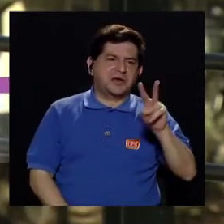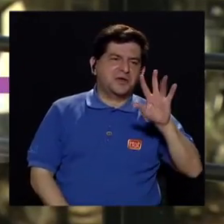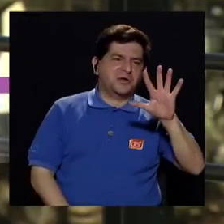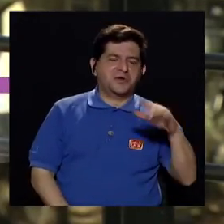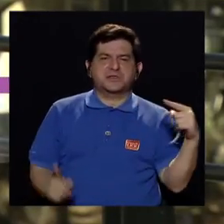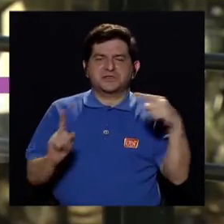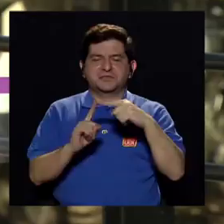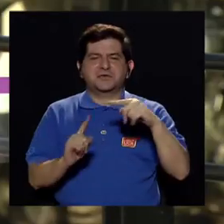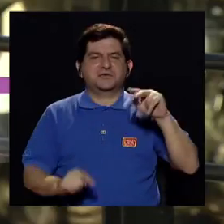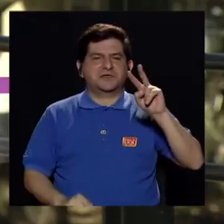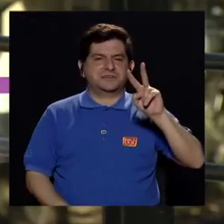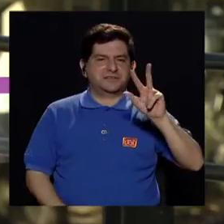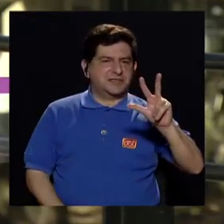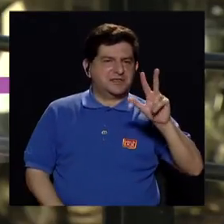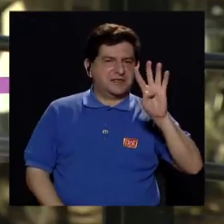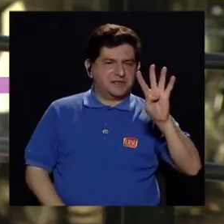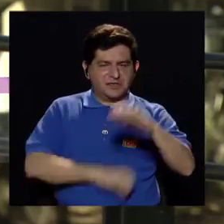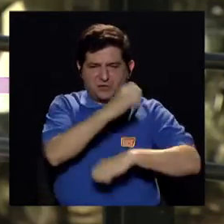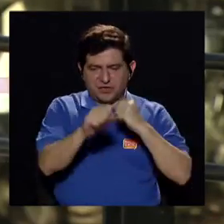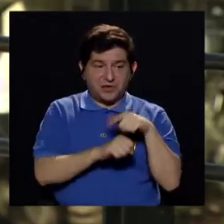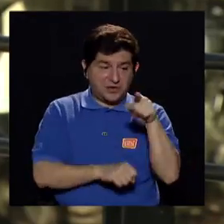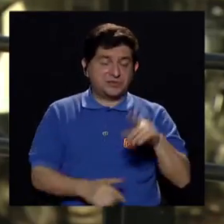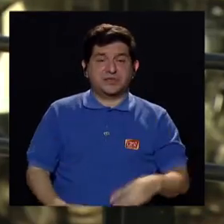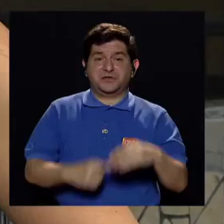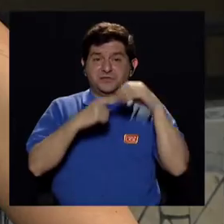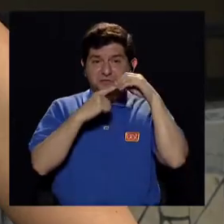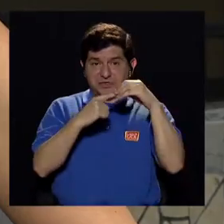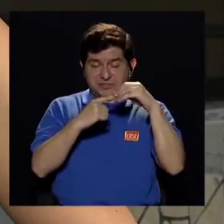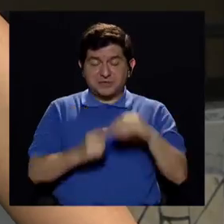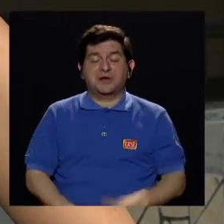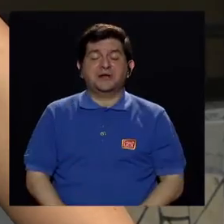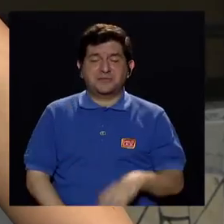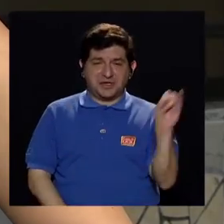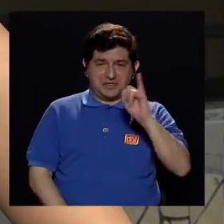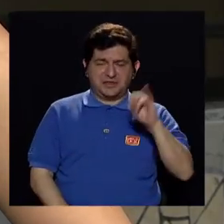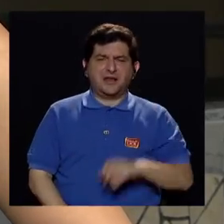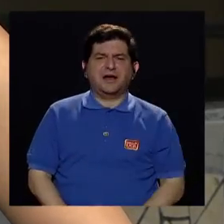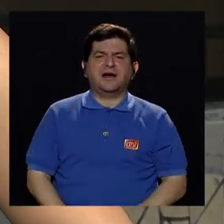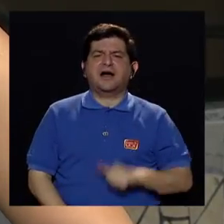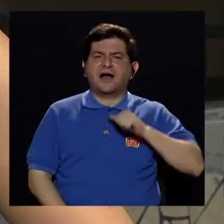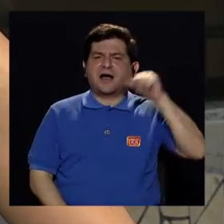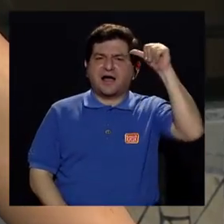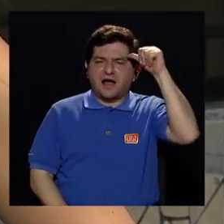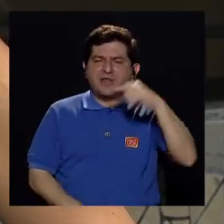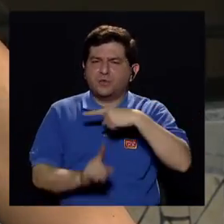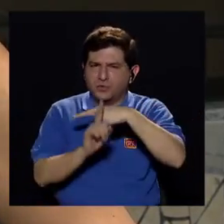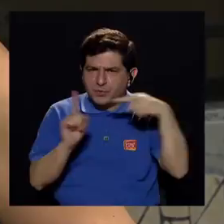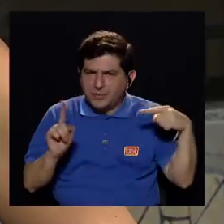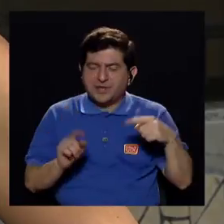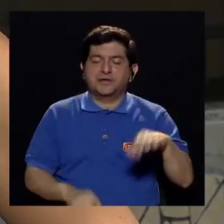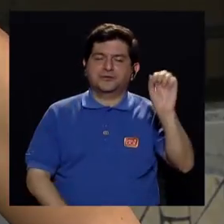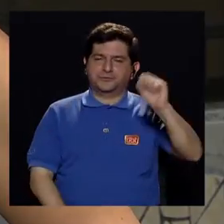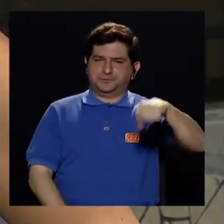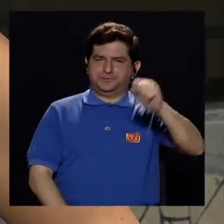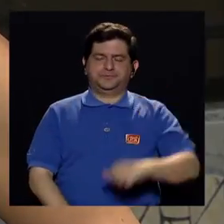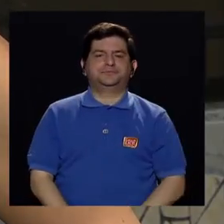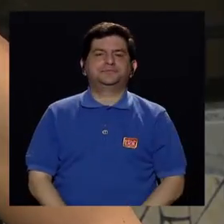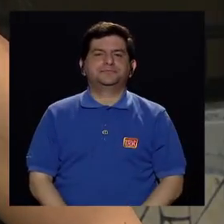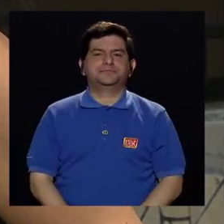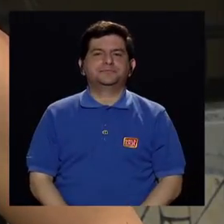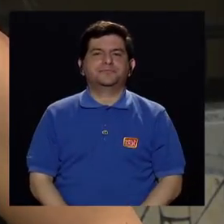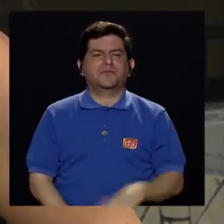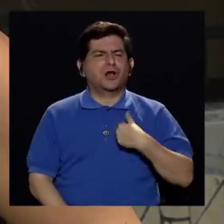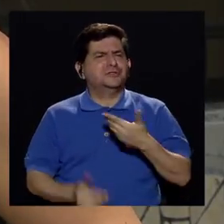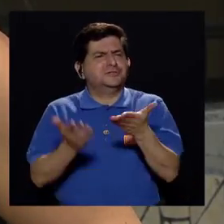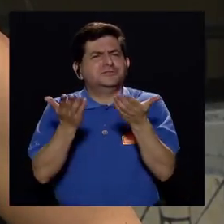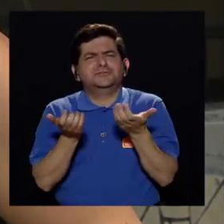34 años, que es como la que más infecta. Uh-huh. Adulto medio, digamos. Adulto medio, exactamente. Bueno, ¿y qué otras razones? O qué, yo